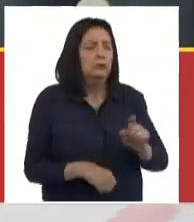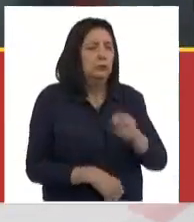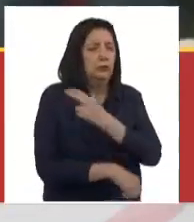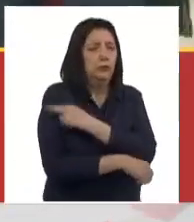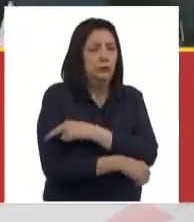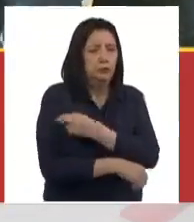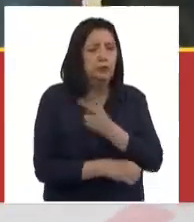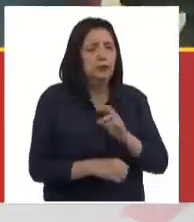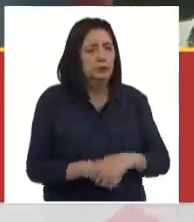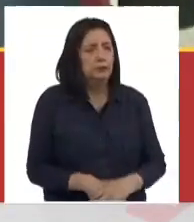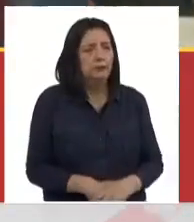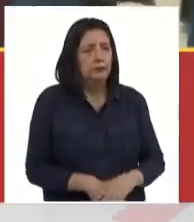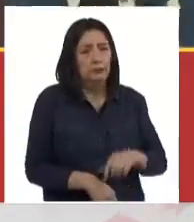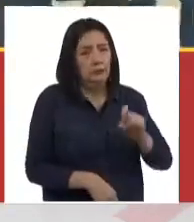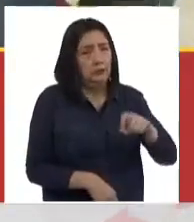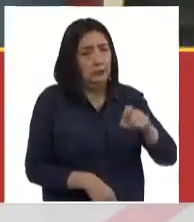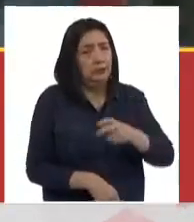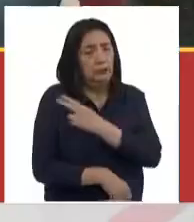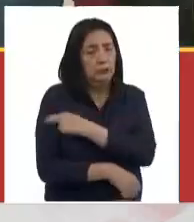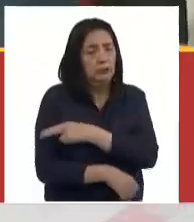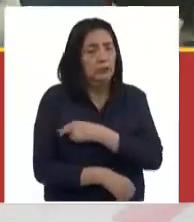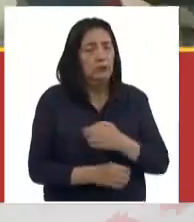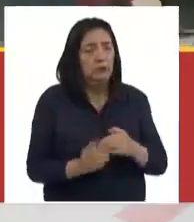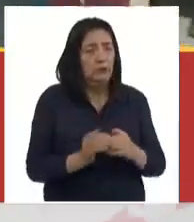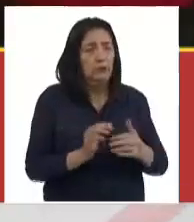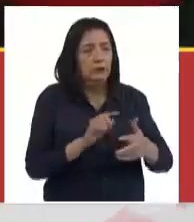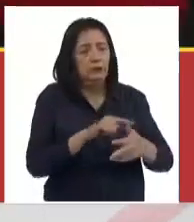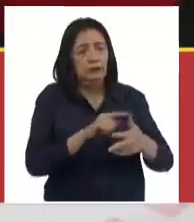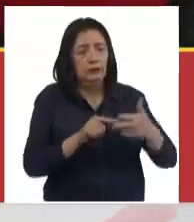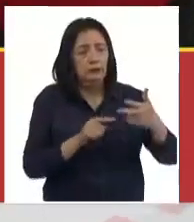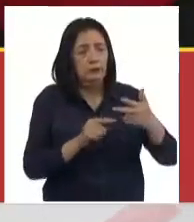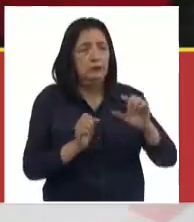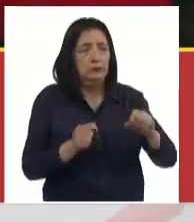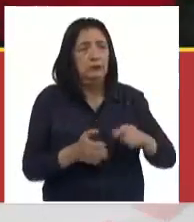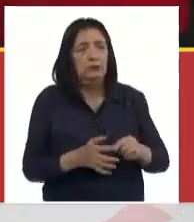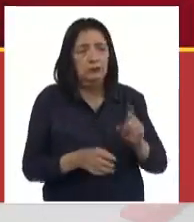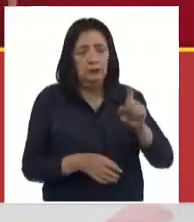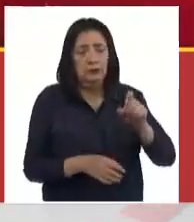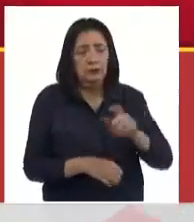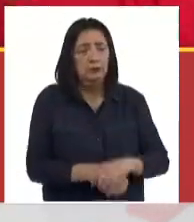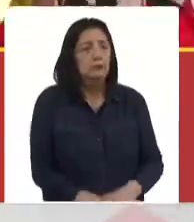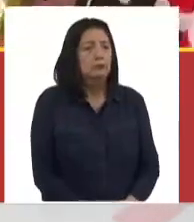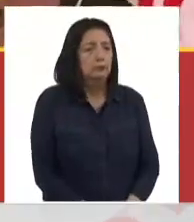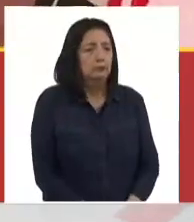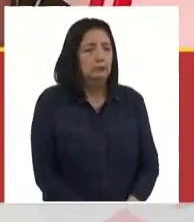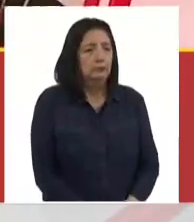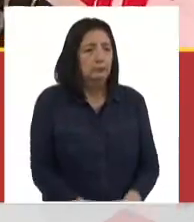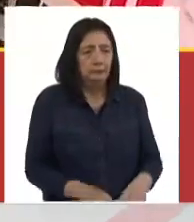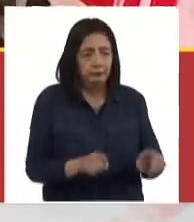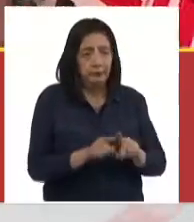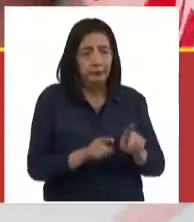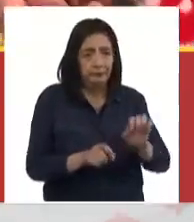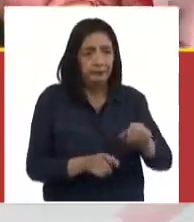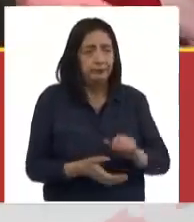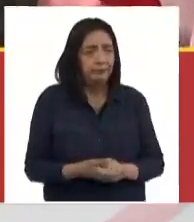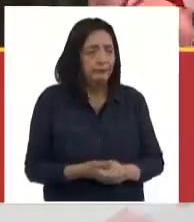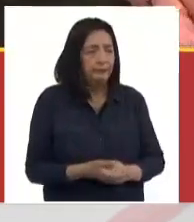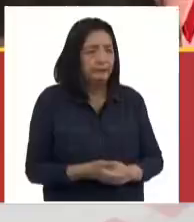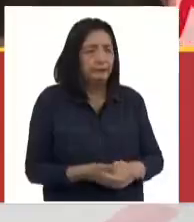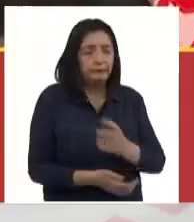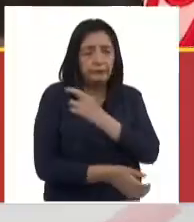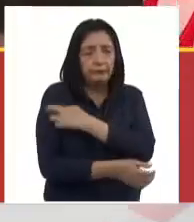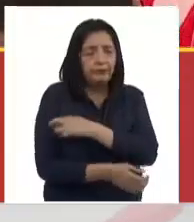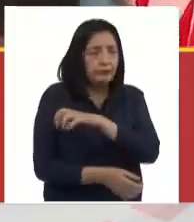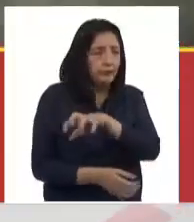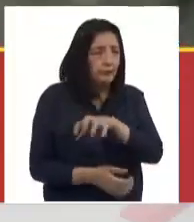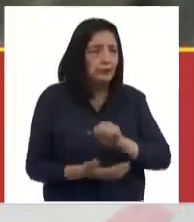hospital. Un hospital de nivel 3 para nuestra provincia es muy necesario. Y también nuestro establecimiento de